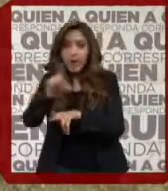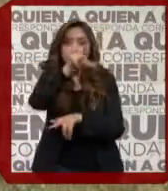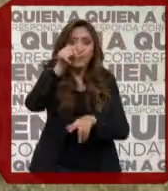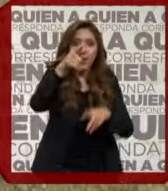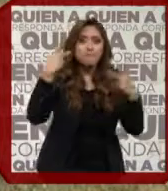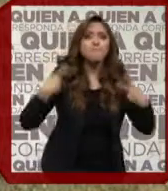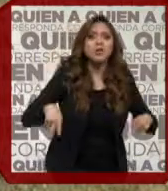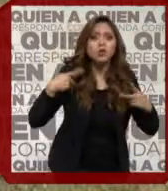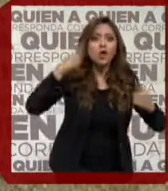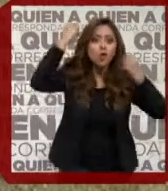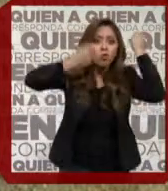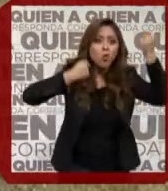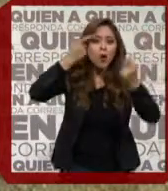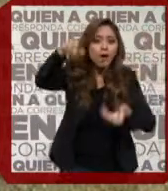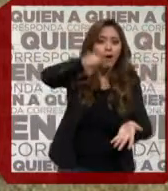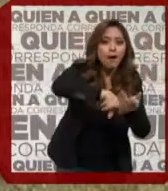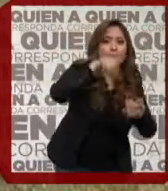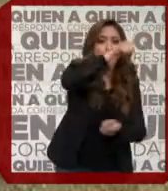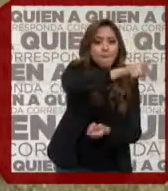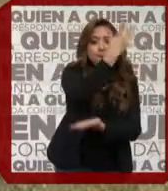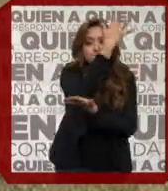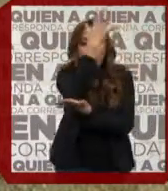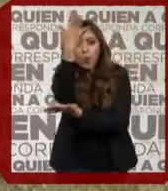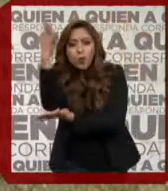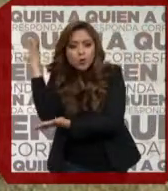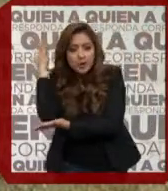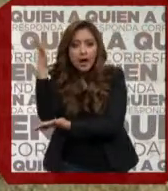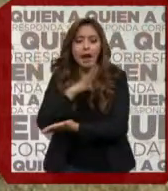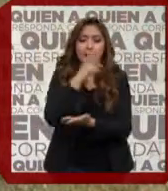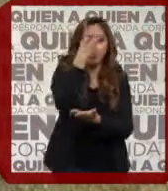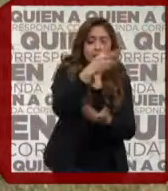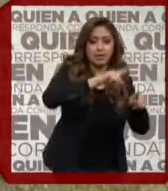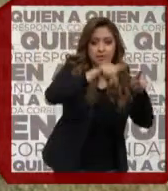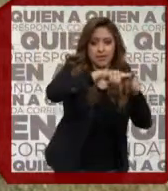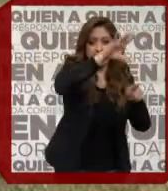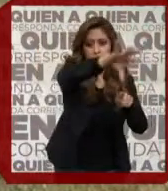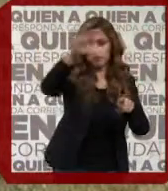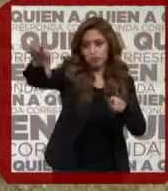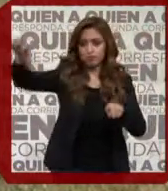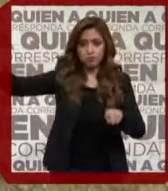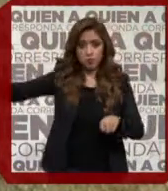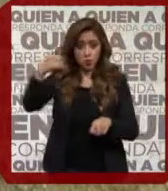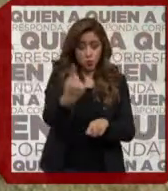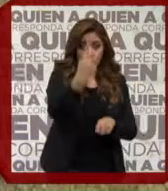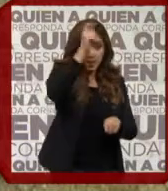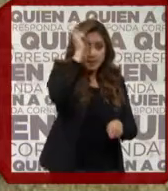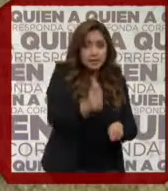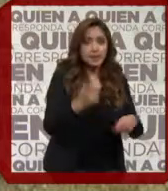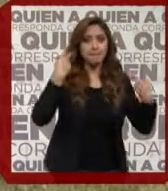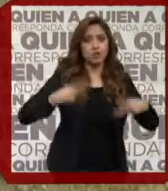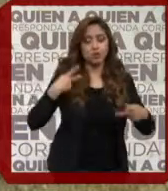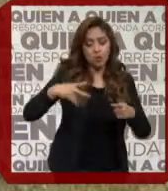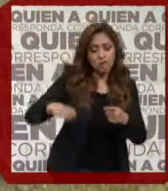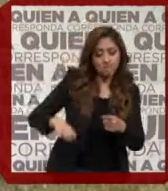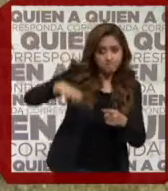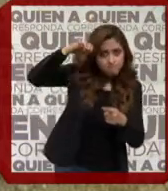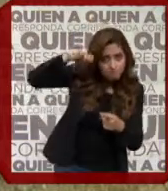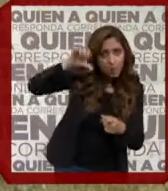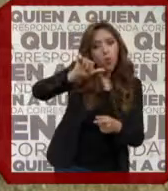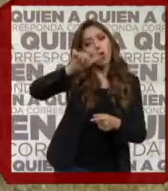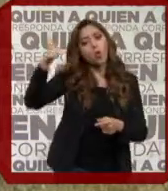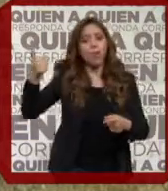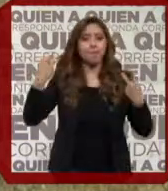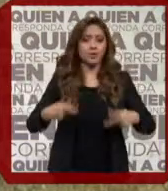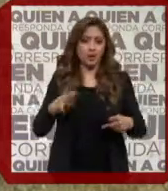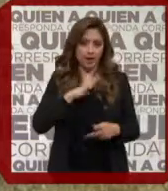se interna en el bosque por tres distintos senderos. Uno de ellos está diseñado especialmente para personas de la tercera edad o con algún